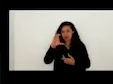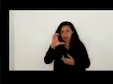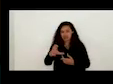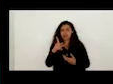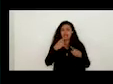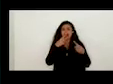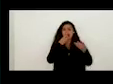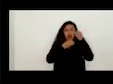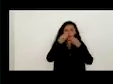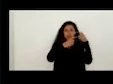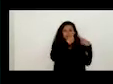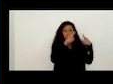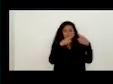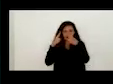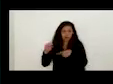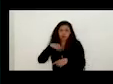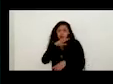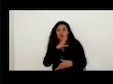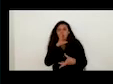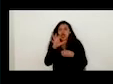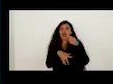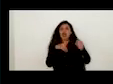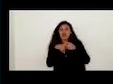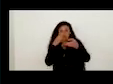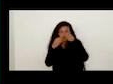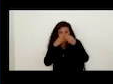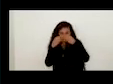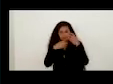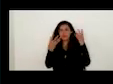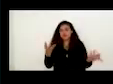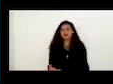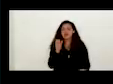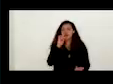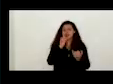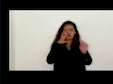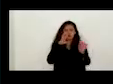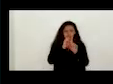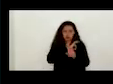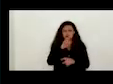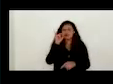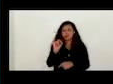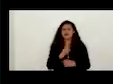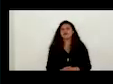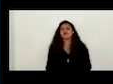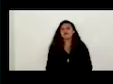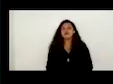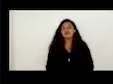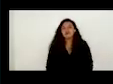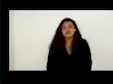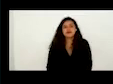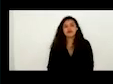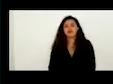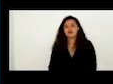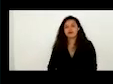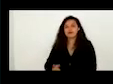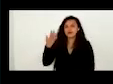que solamente lo queremos hacer con los alimentos. Y se puede lograr en la mayoría de las ocasiones. Alguien hace poco